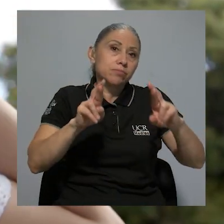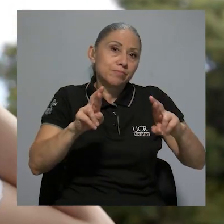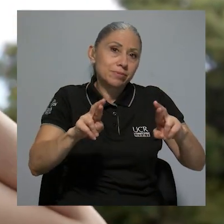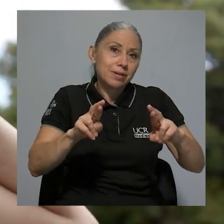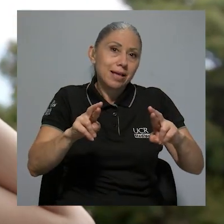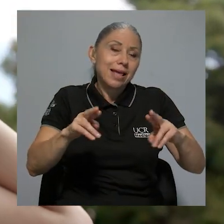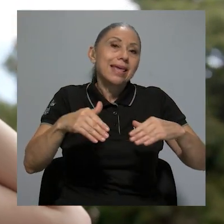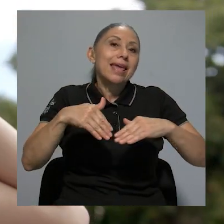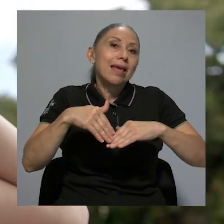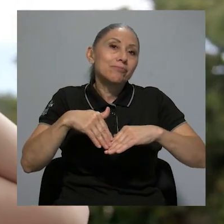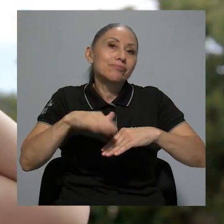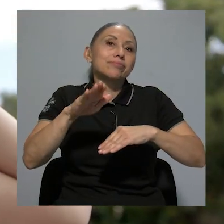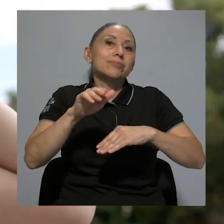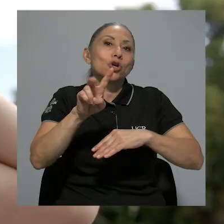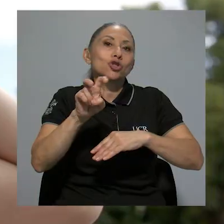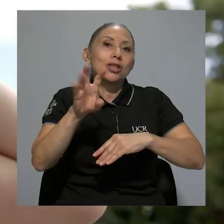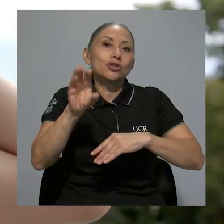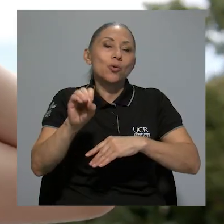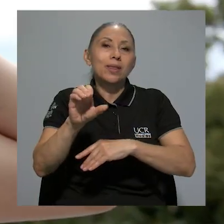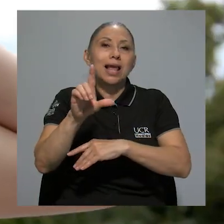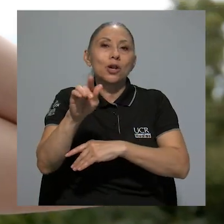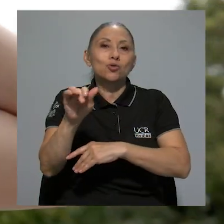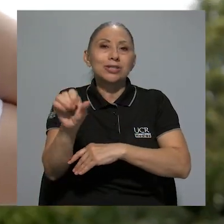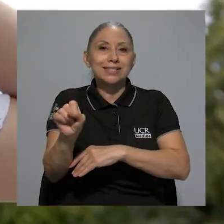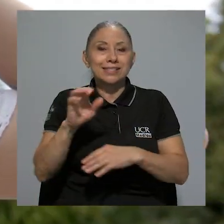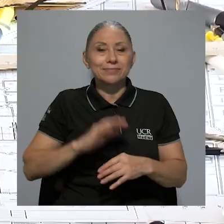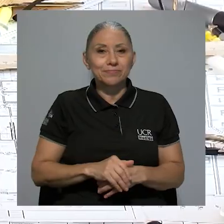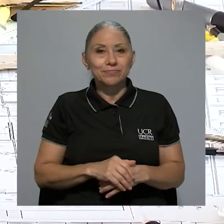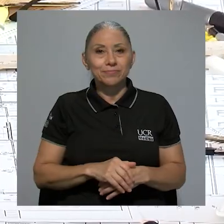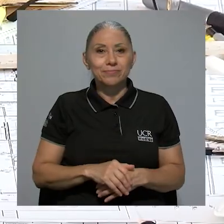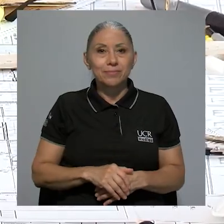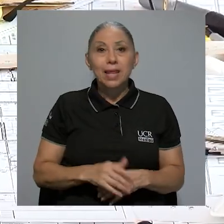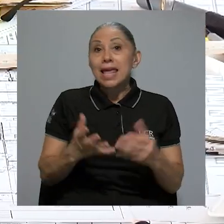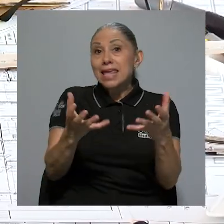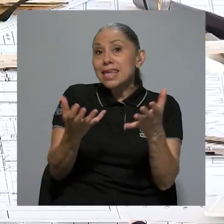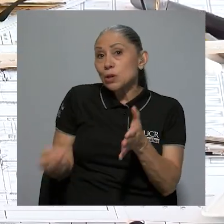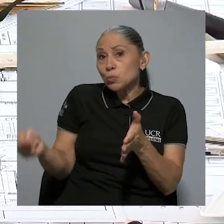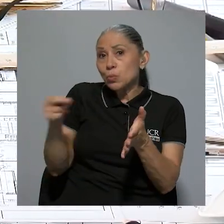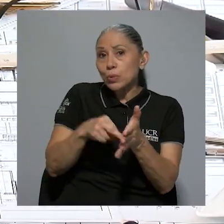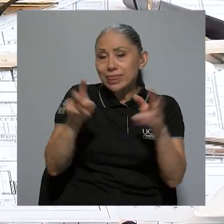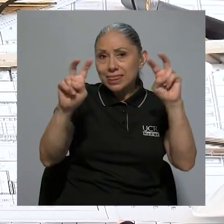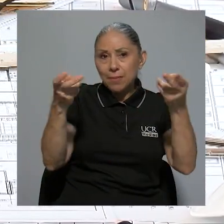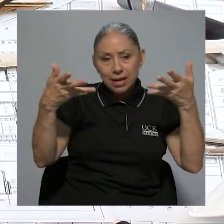valor de 250 luxes. Sí, quiero retomar un tema que ya usted comentó.